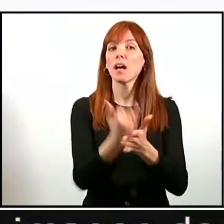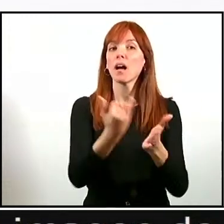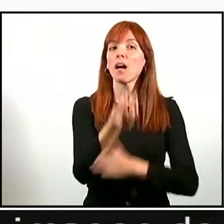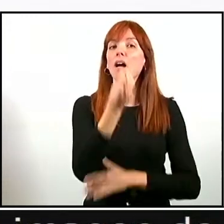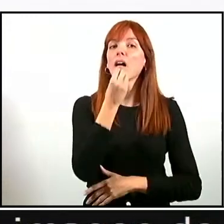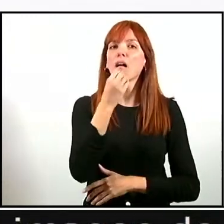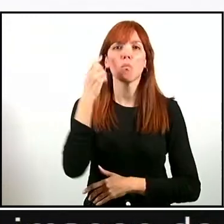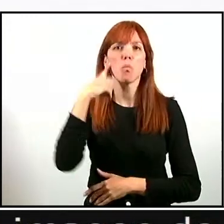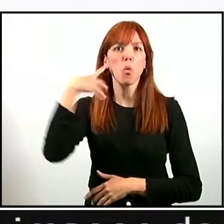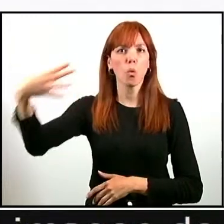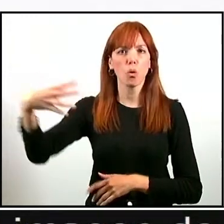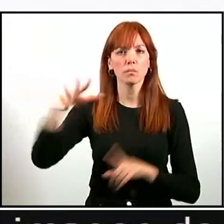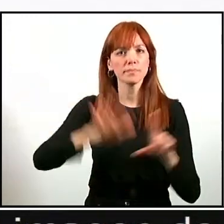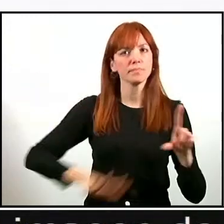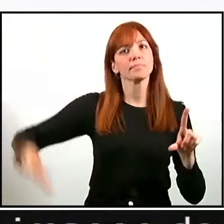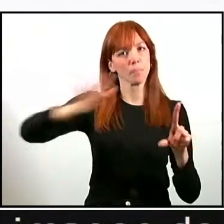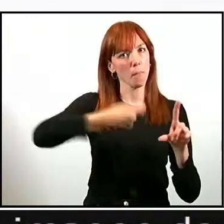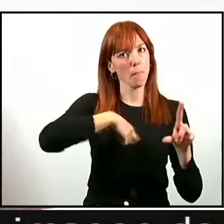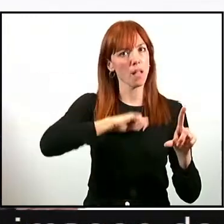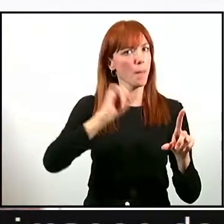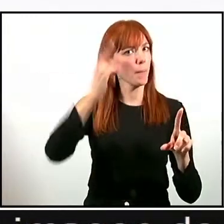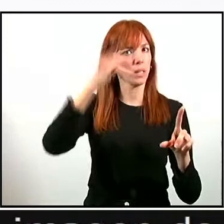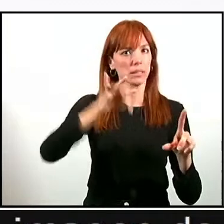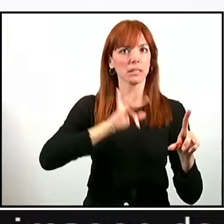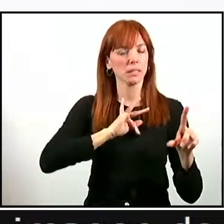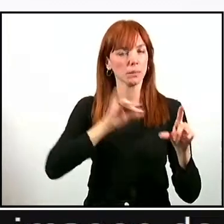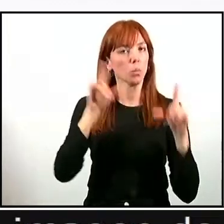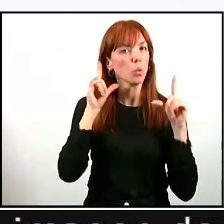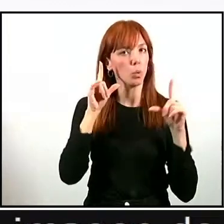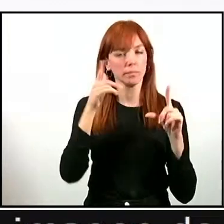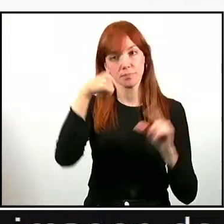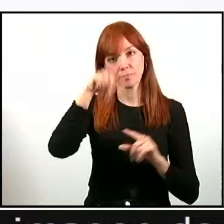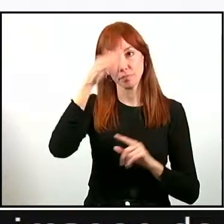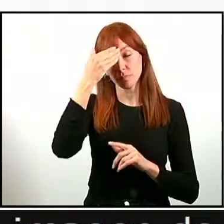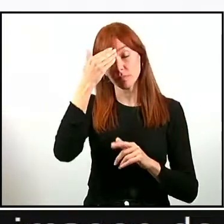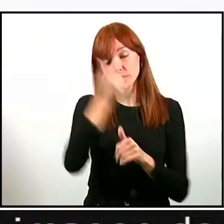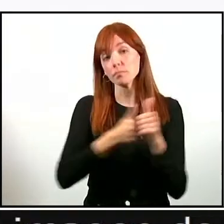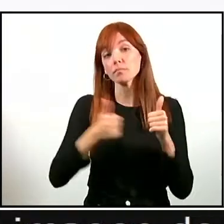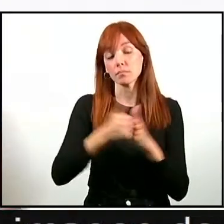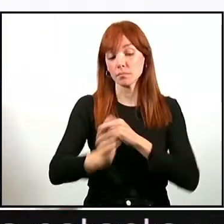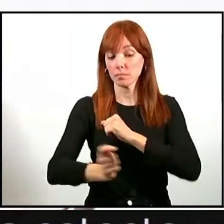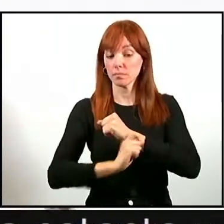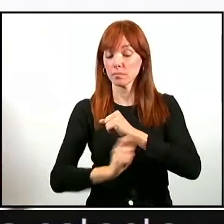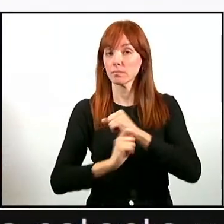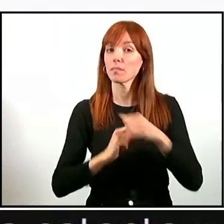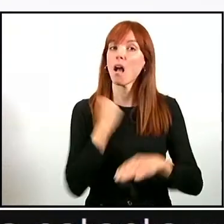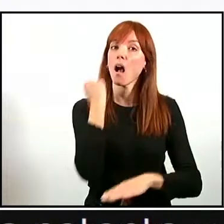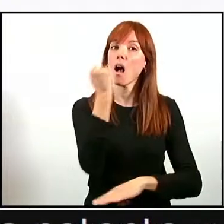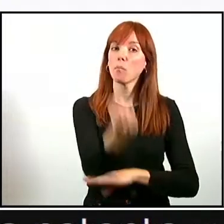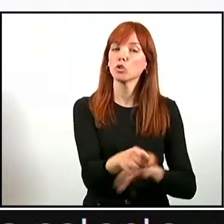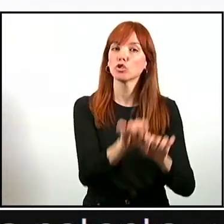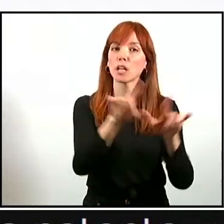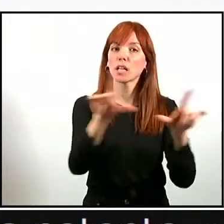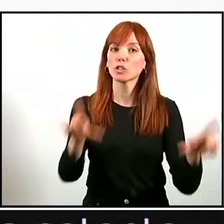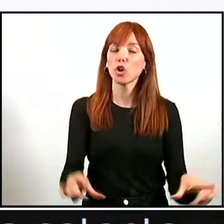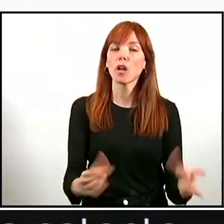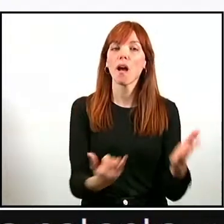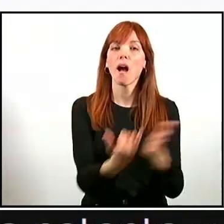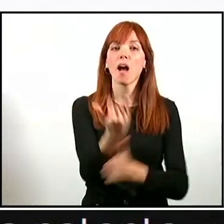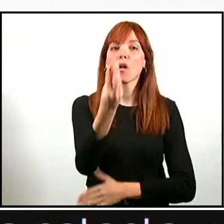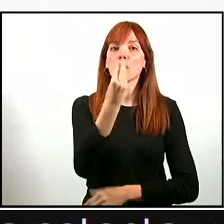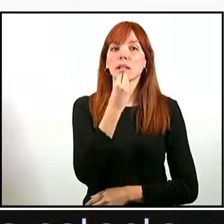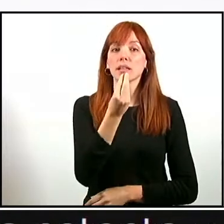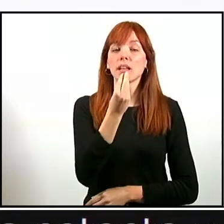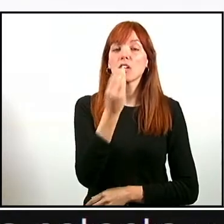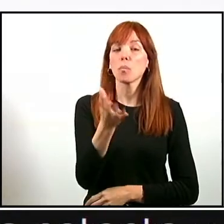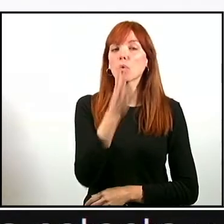los más potentes que hay en España y, por tanto, para nosotros es fundamental y estratégico apoyar al sector agroalimentario. Por eso